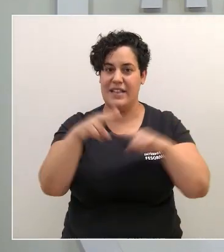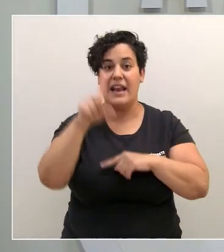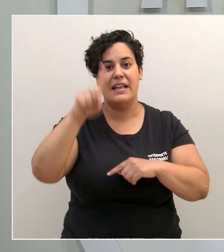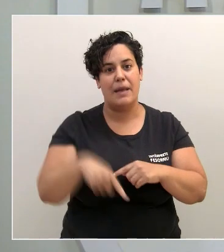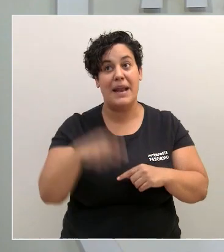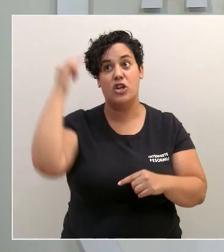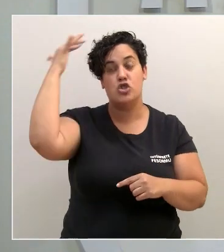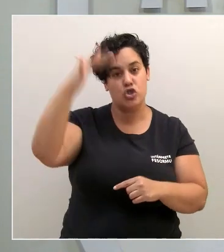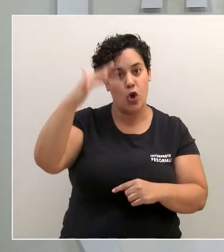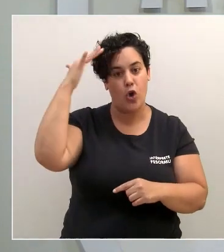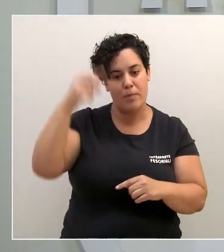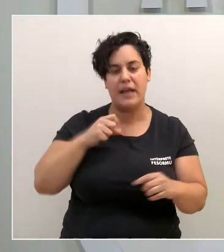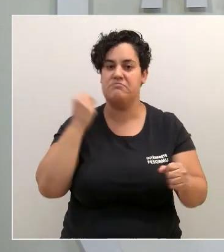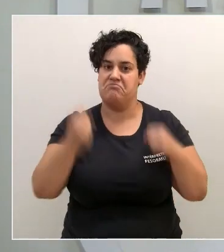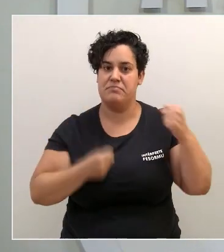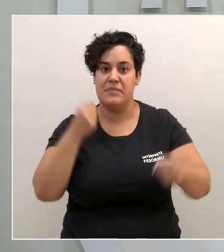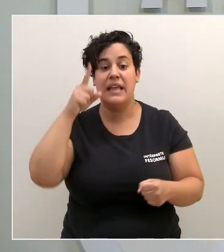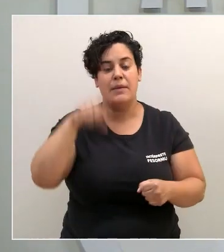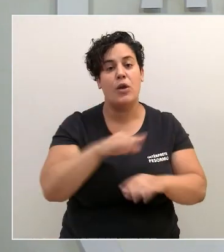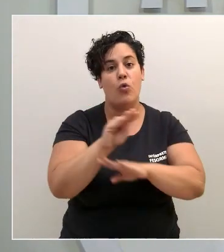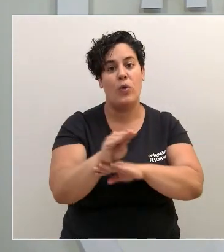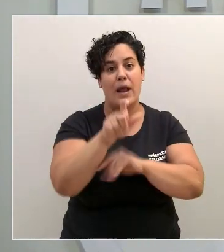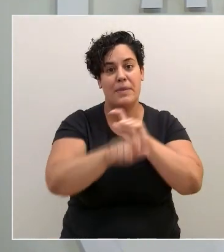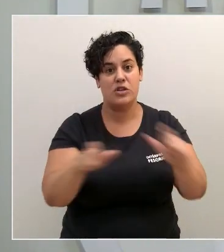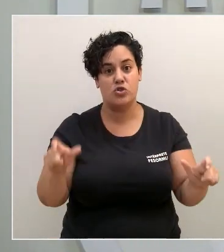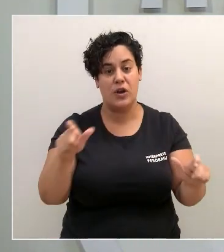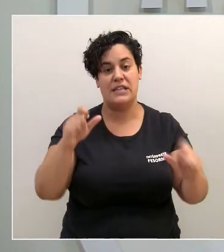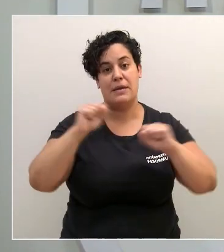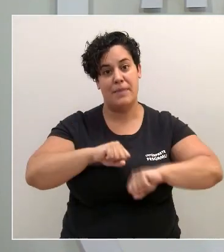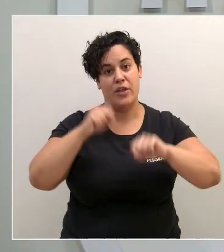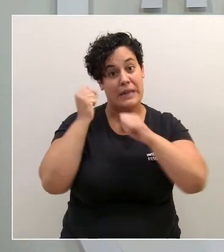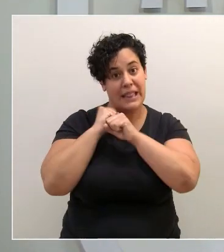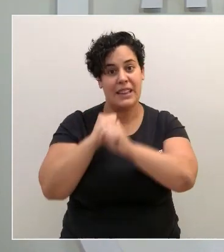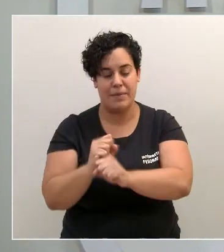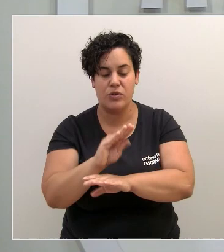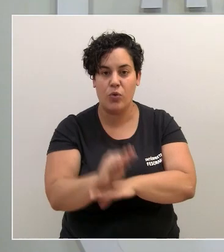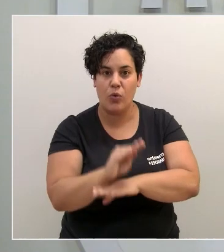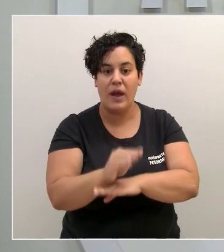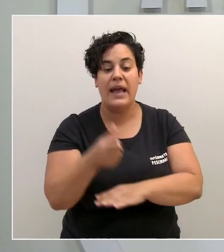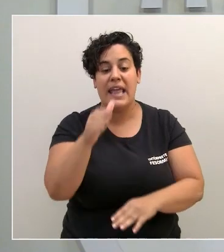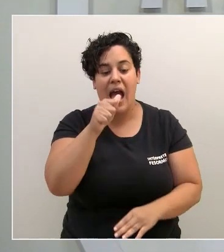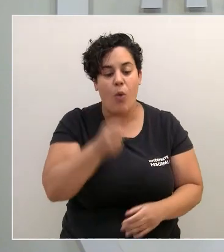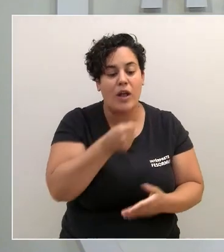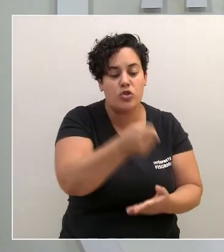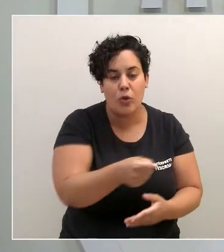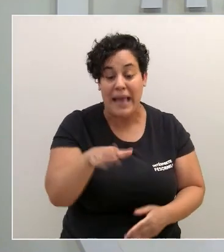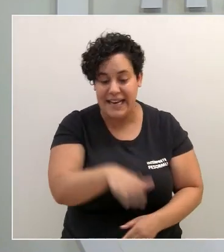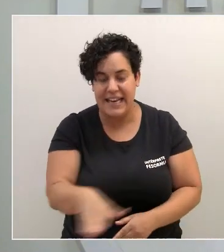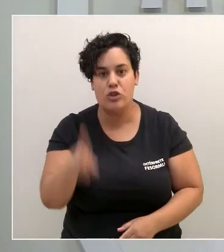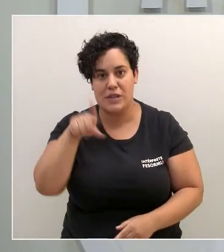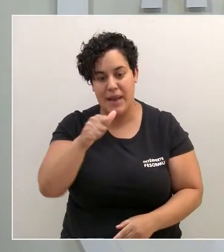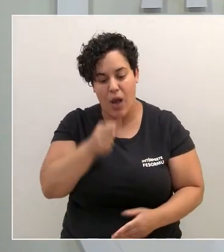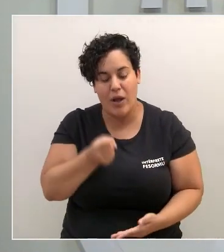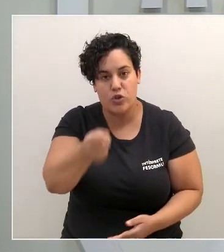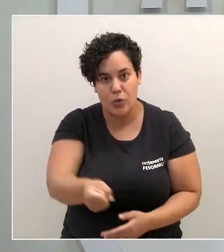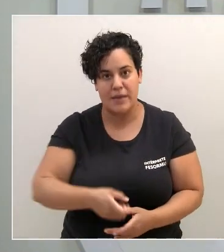especial atención a las personas mayores o en situación de dependencia y a los niños para evitar la deshidratación. Por ello